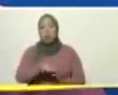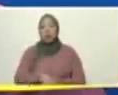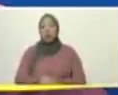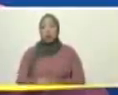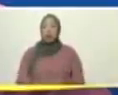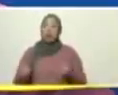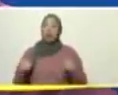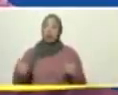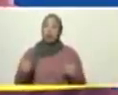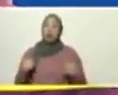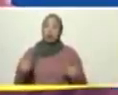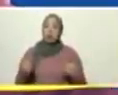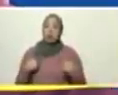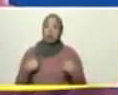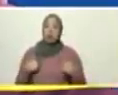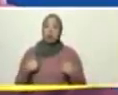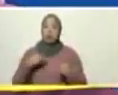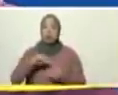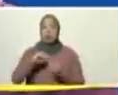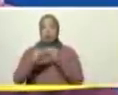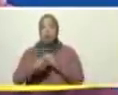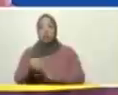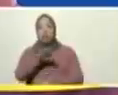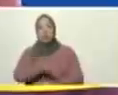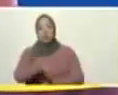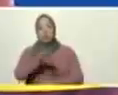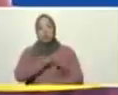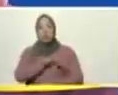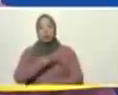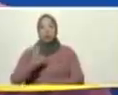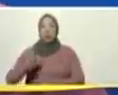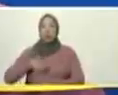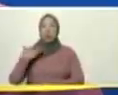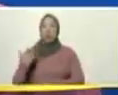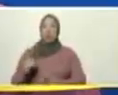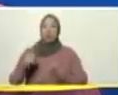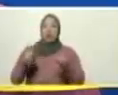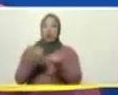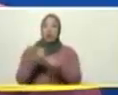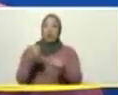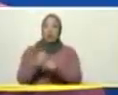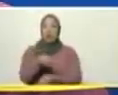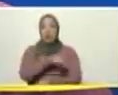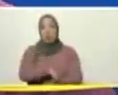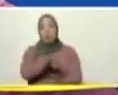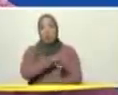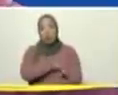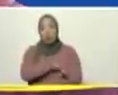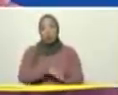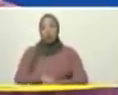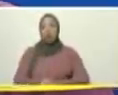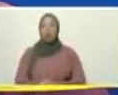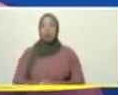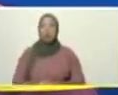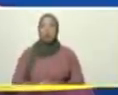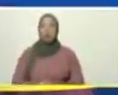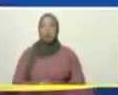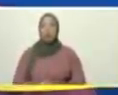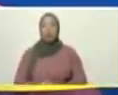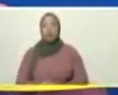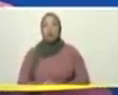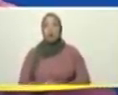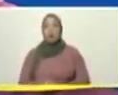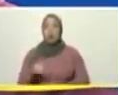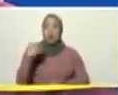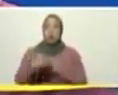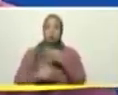impactante recuperar la libertad, poder salir a hacer trabajo político como comunistas de nuevo, justo cuando se caían las